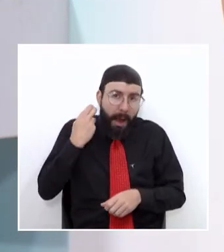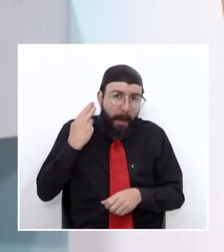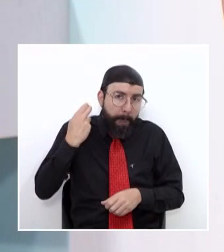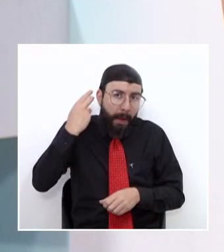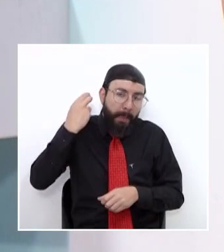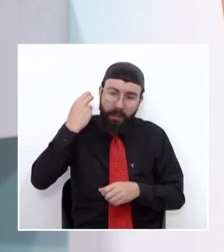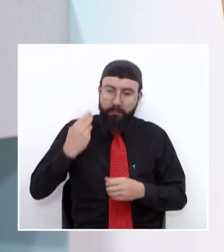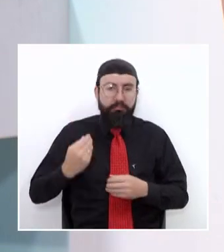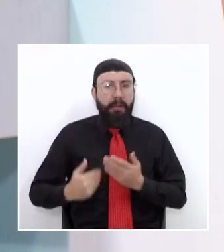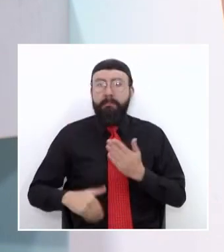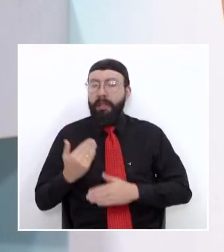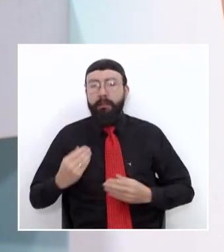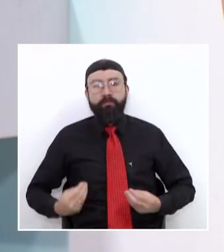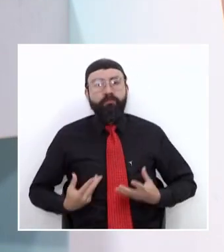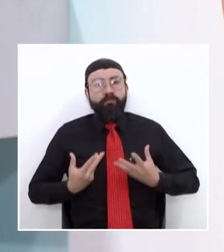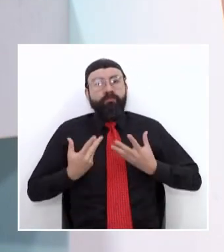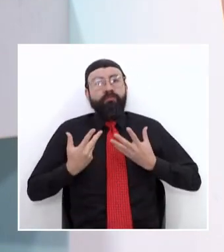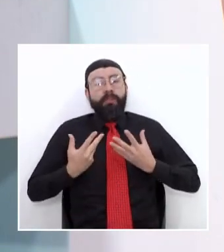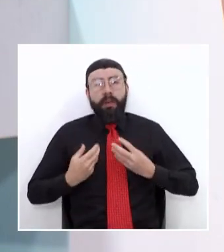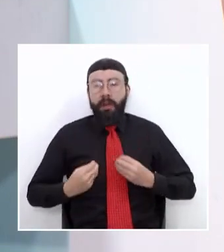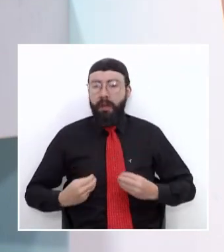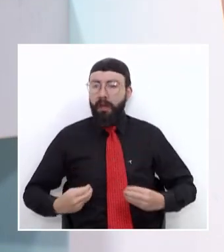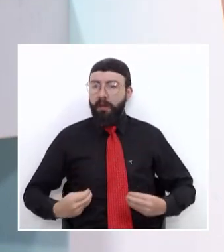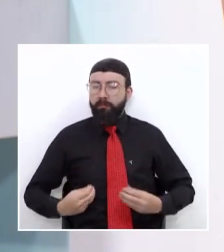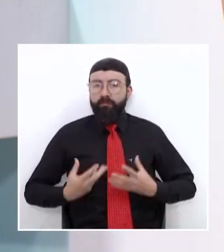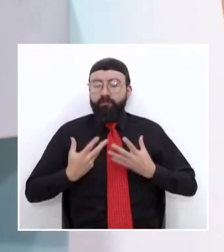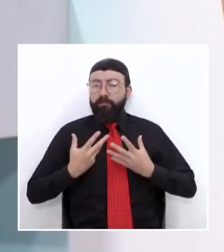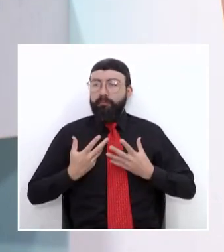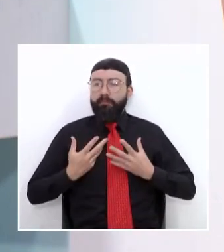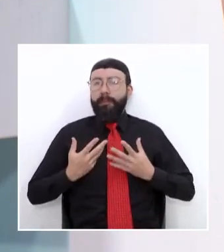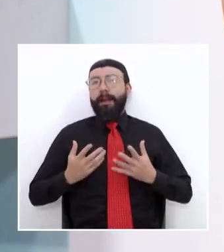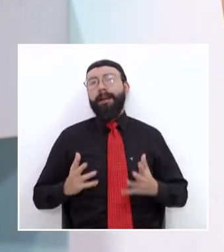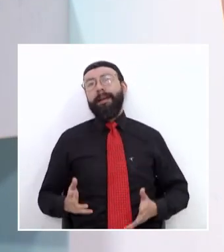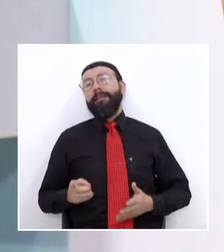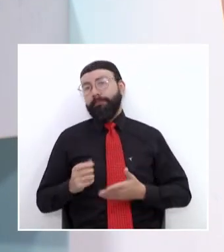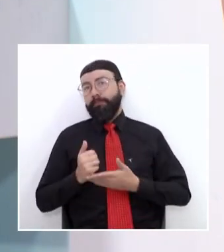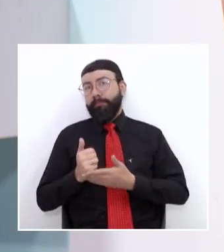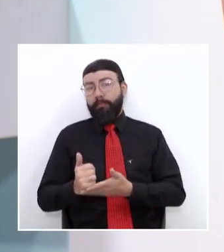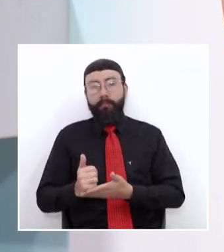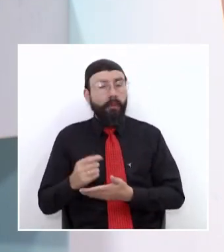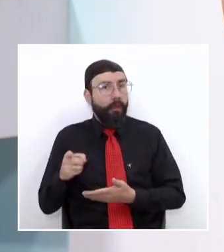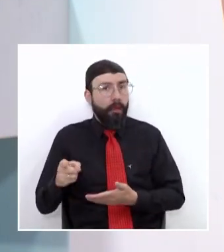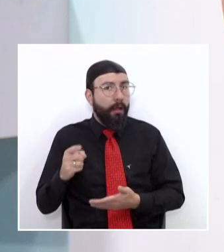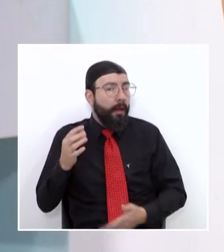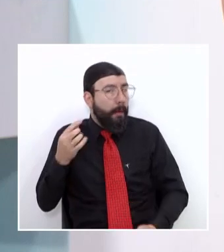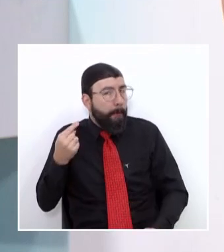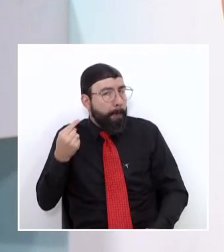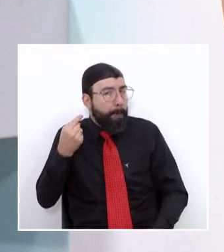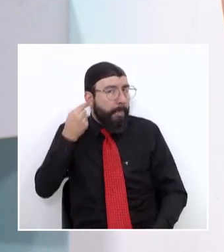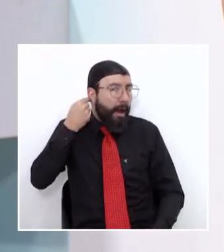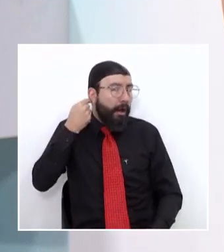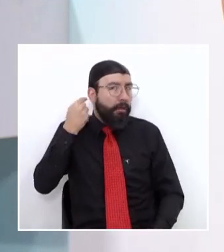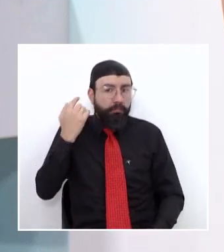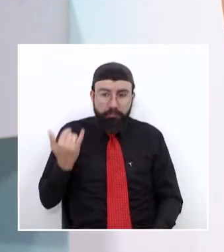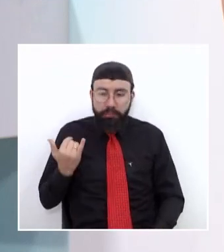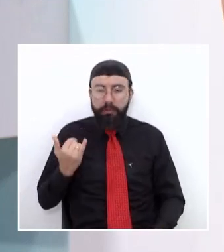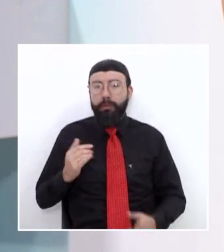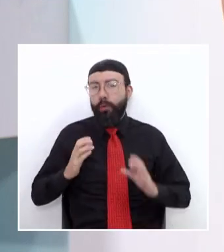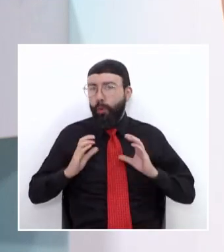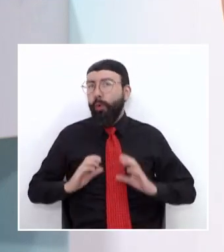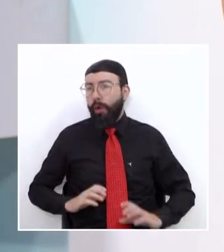respirar. Entonces miren, medir las consecuencias de un roto en la oreja por un piercing. El cuerpo